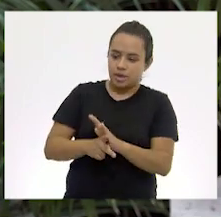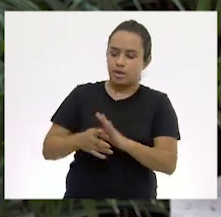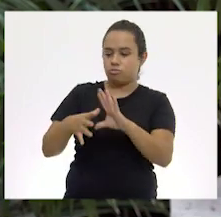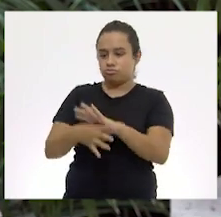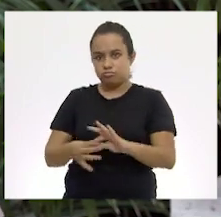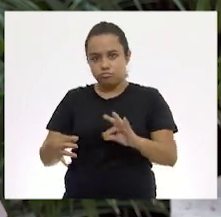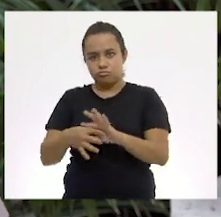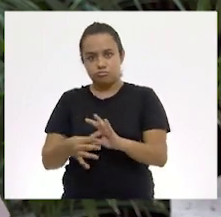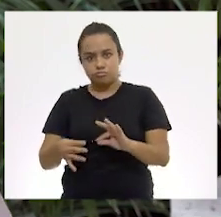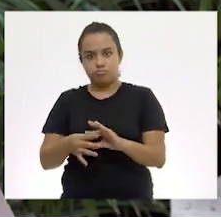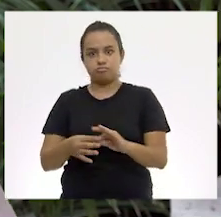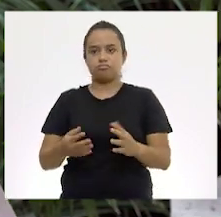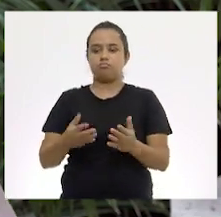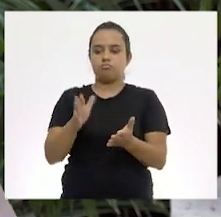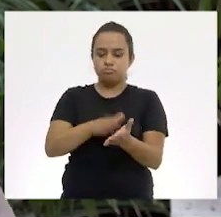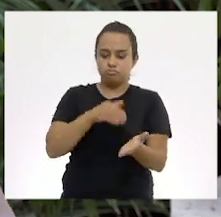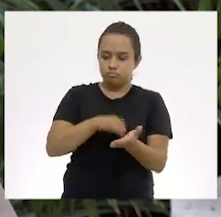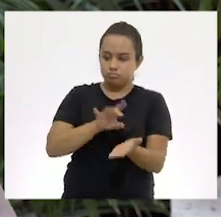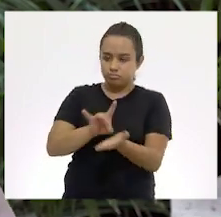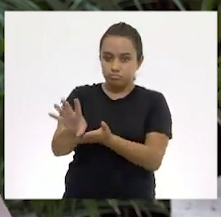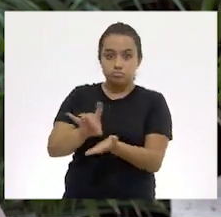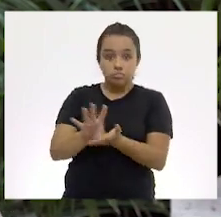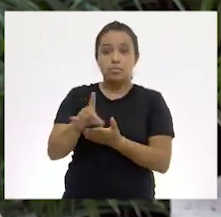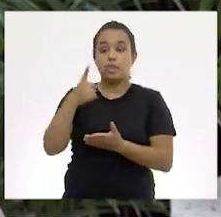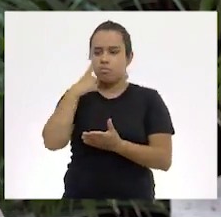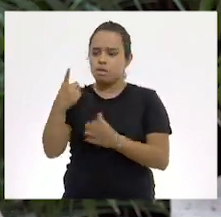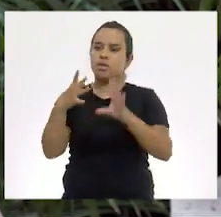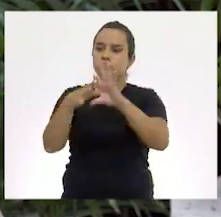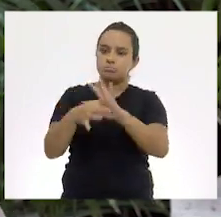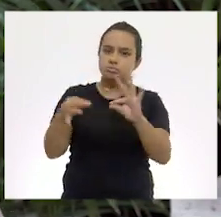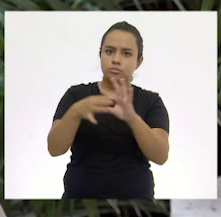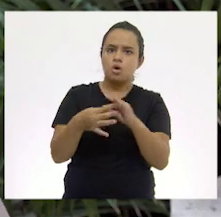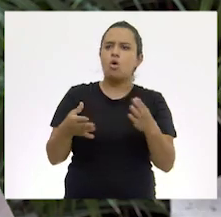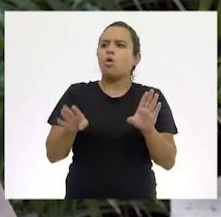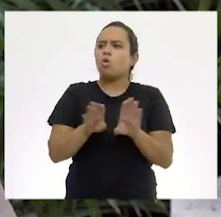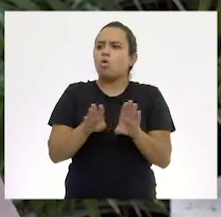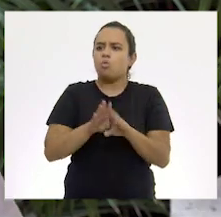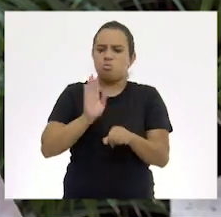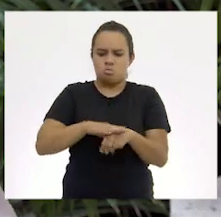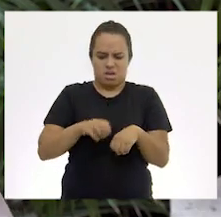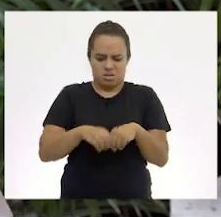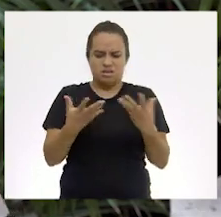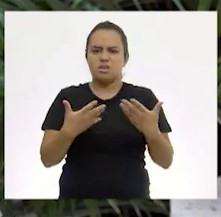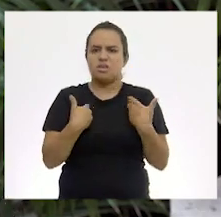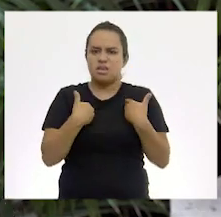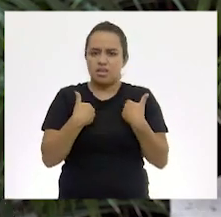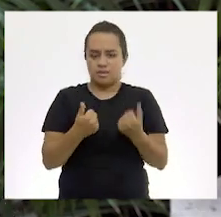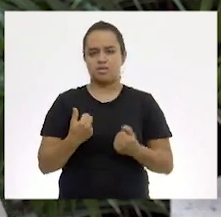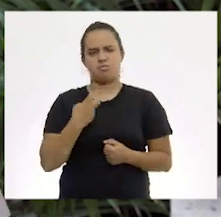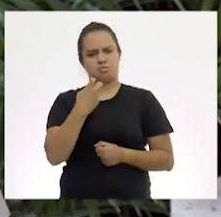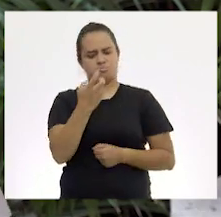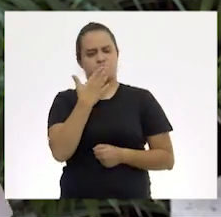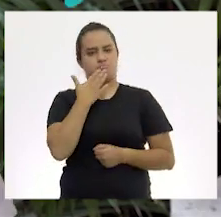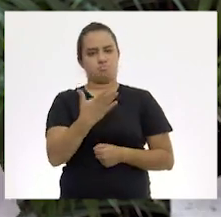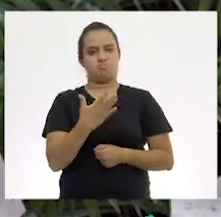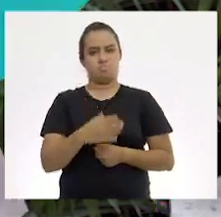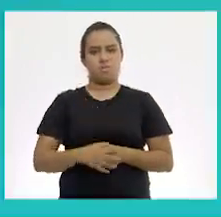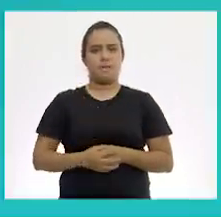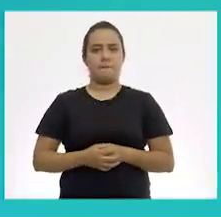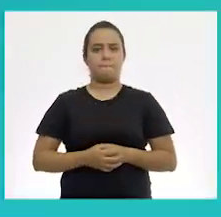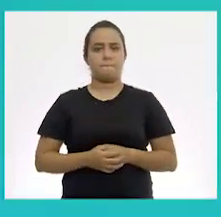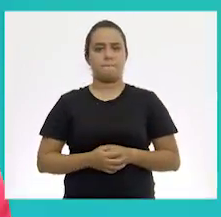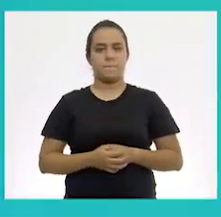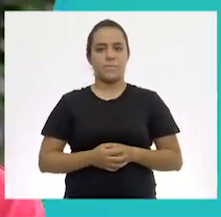igual documentos donde ahí nos explican para pues, entender más sobre los temas y pues me parece una muy buena idea.